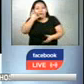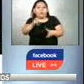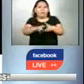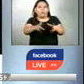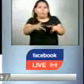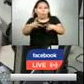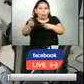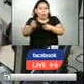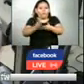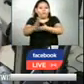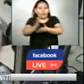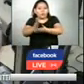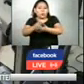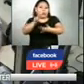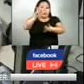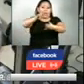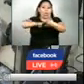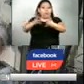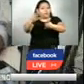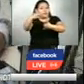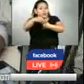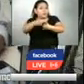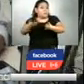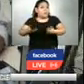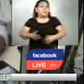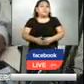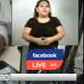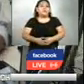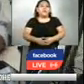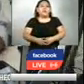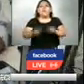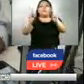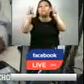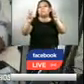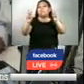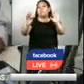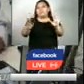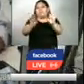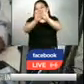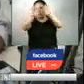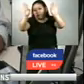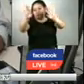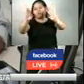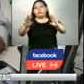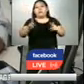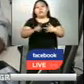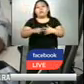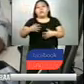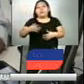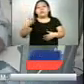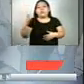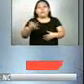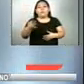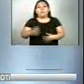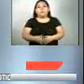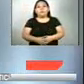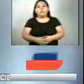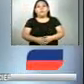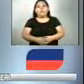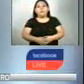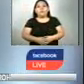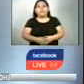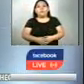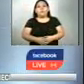el acceso a nuestro teléfono, a nuestra aplicación. En términos generales hay que activar